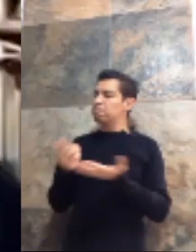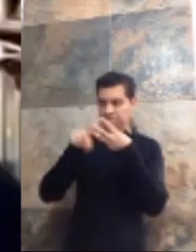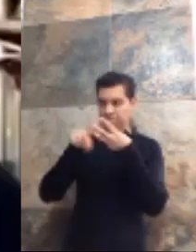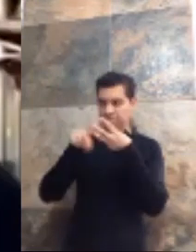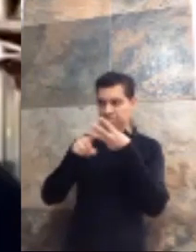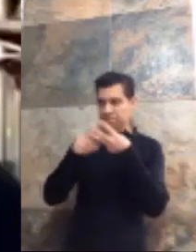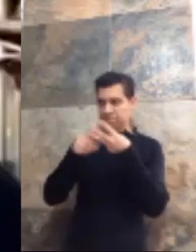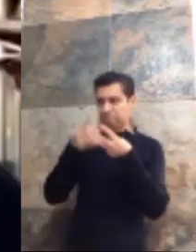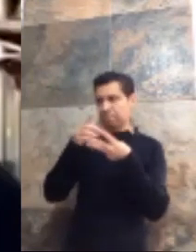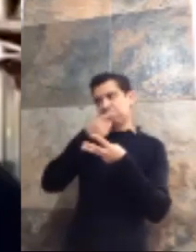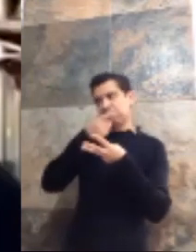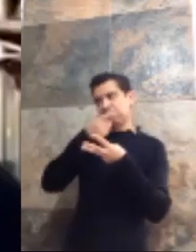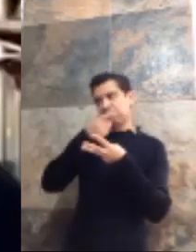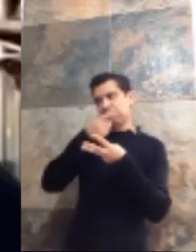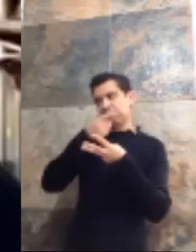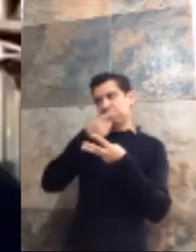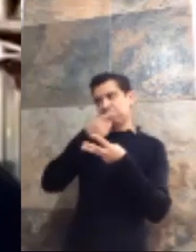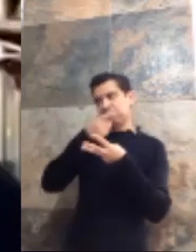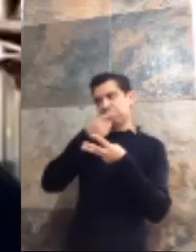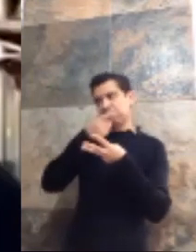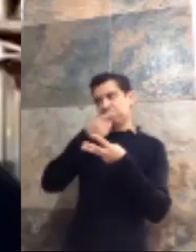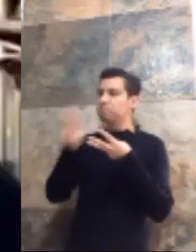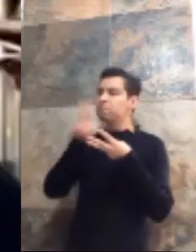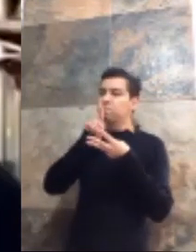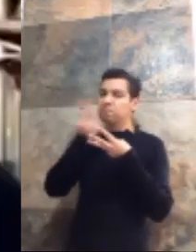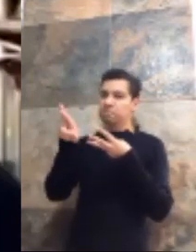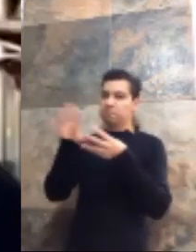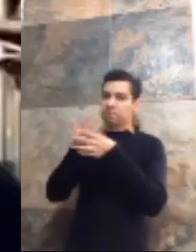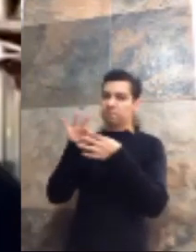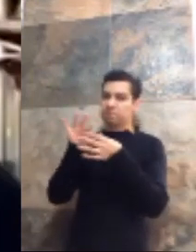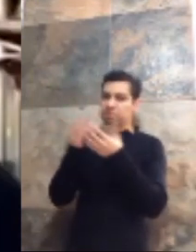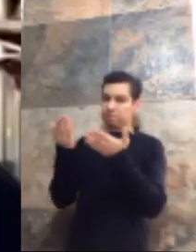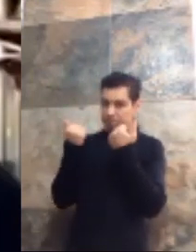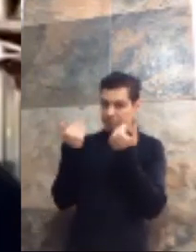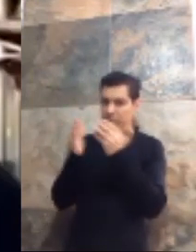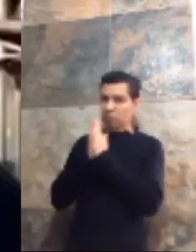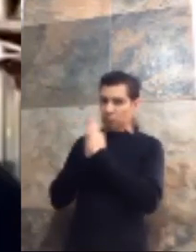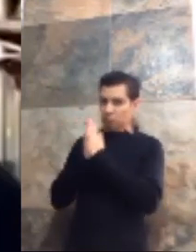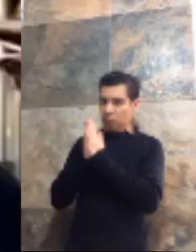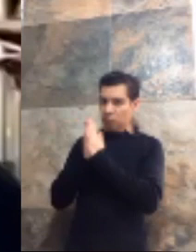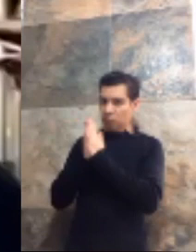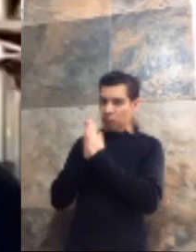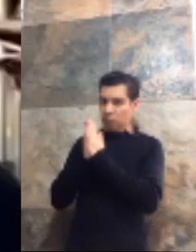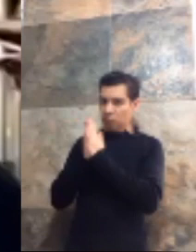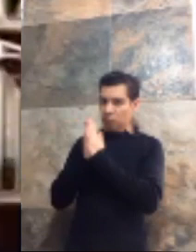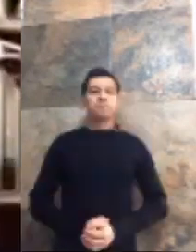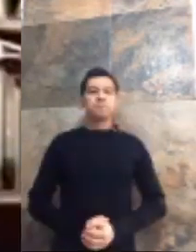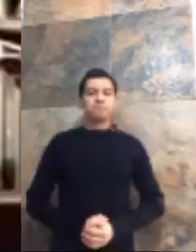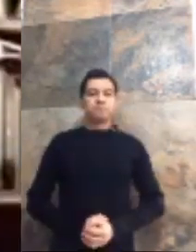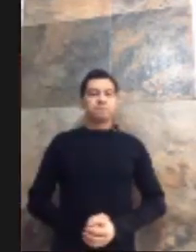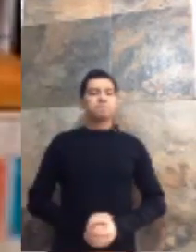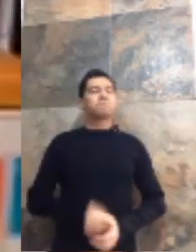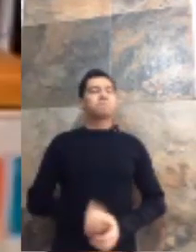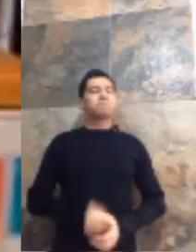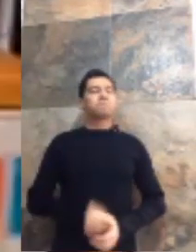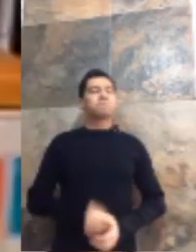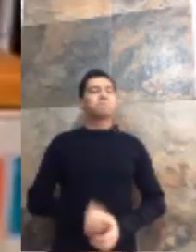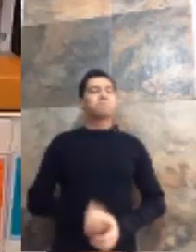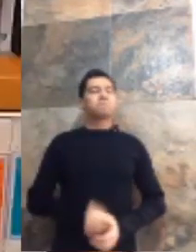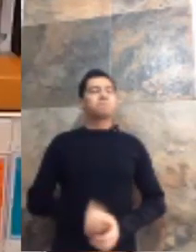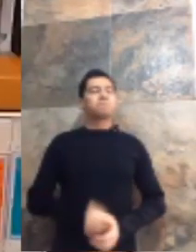José, y ahorita trato de compilar algunas otras más que se han presentado. Claro que sí. La primera tiene